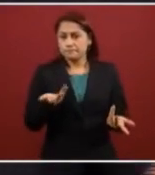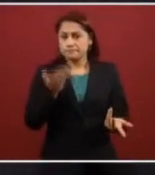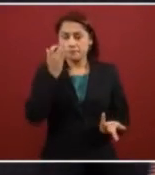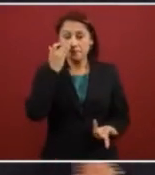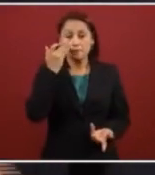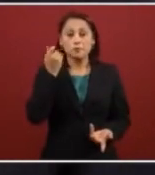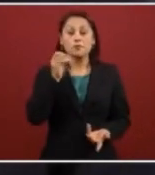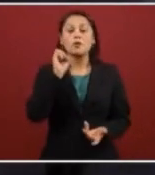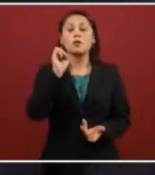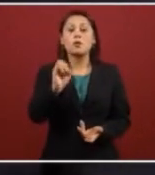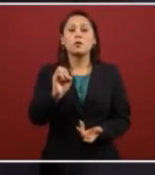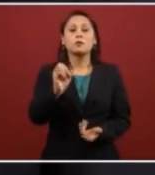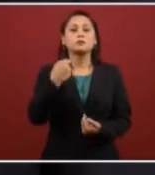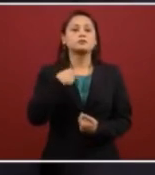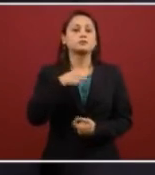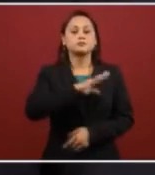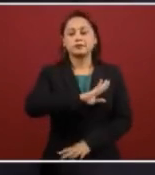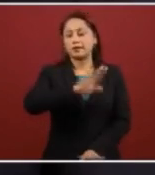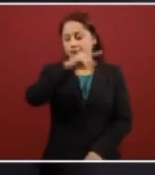me cansé. Or I'm tired of it.